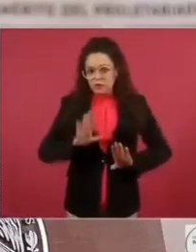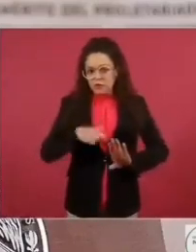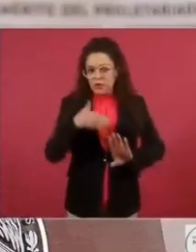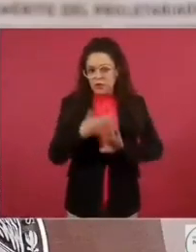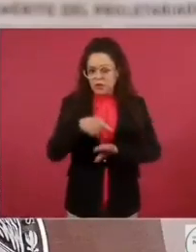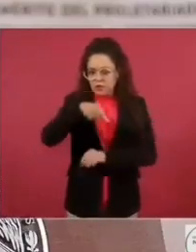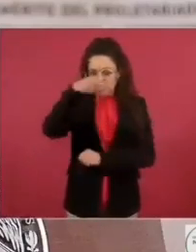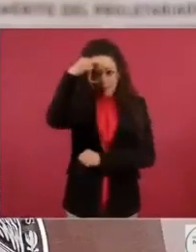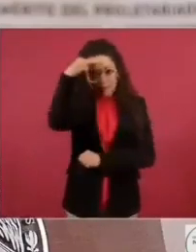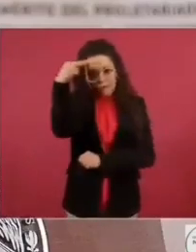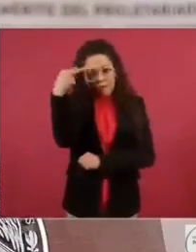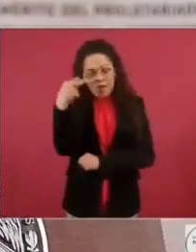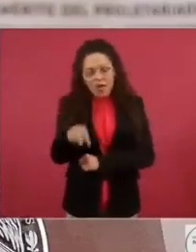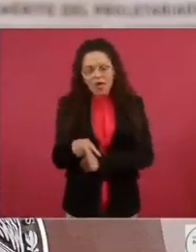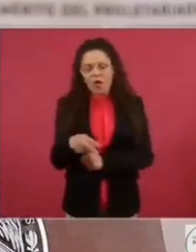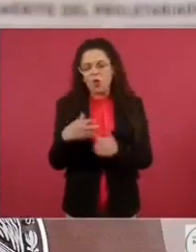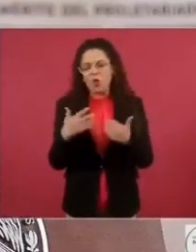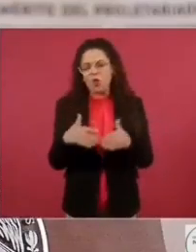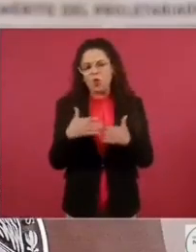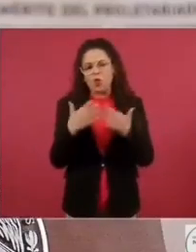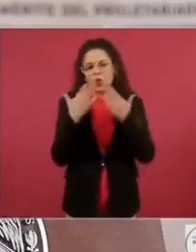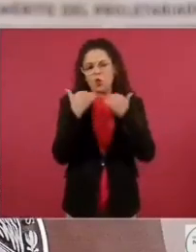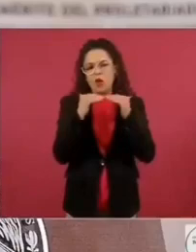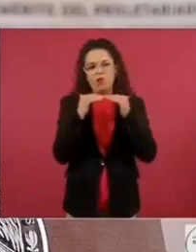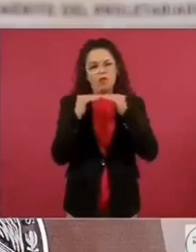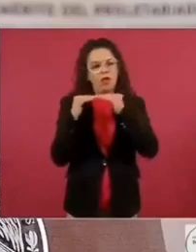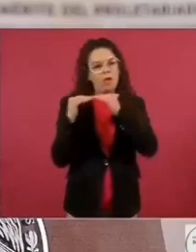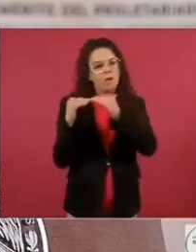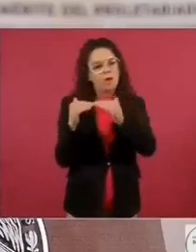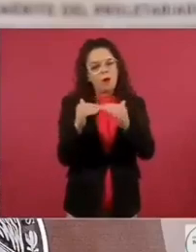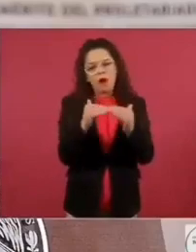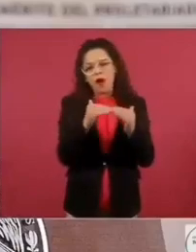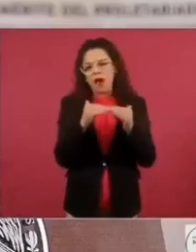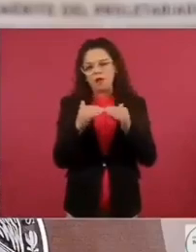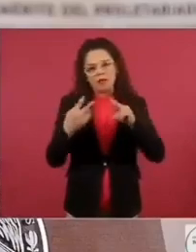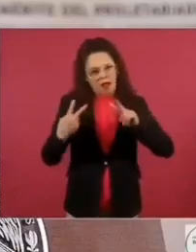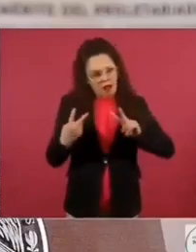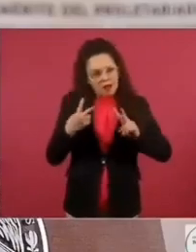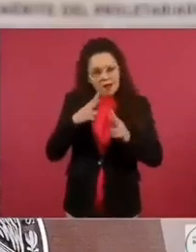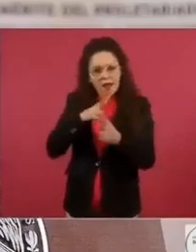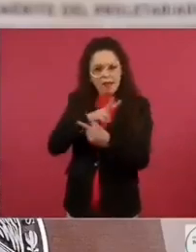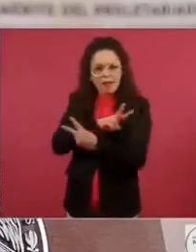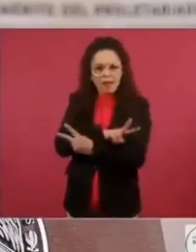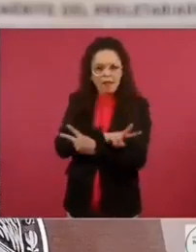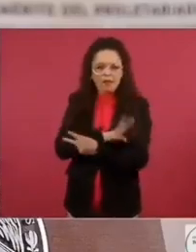del feminismo, feminazis, o sea, estas mujeres encapuchadas, sí las veíamos.